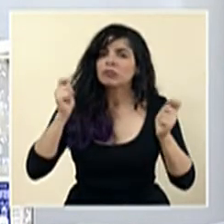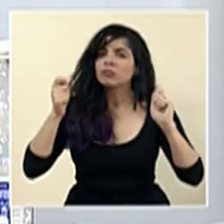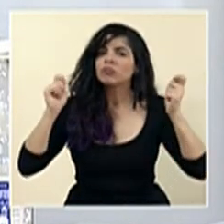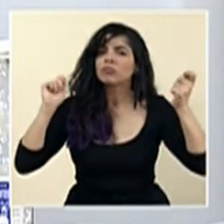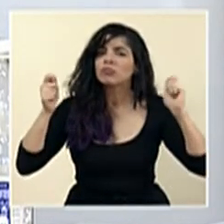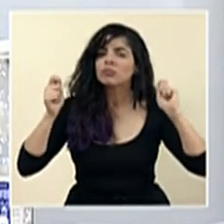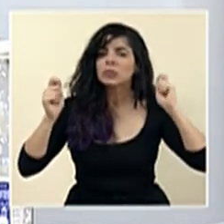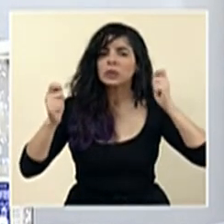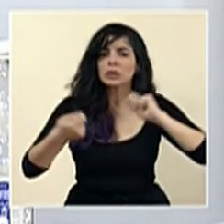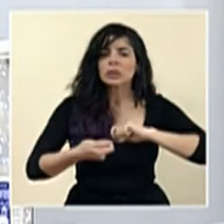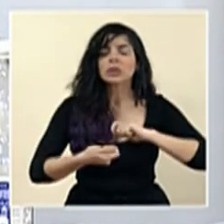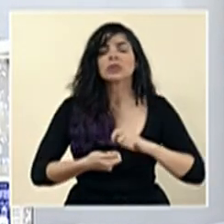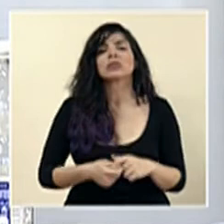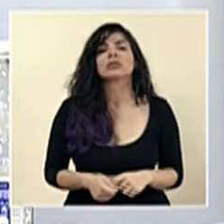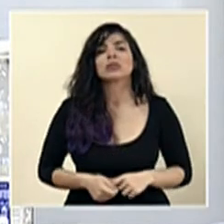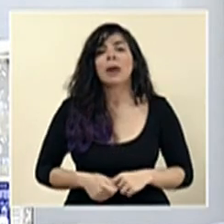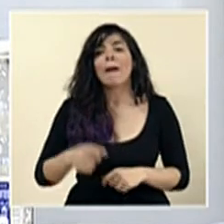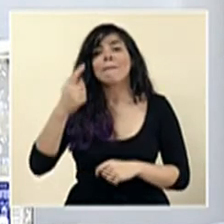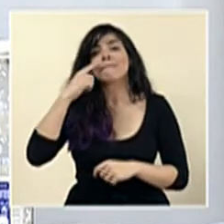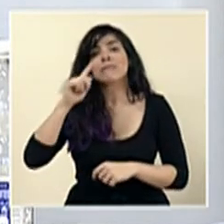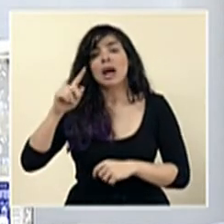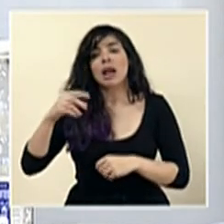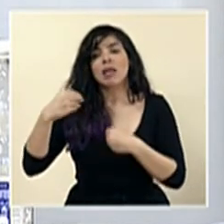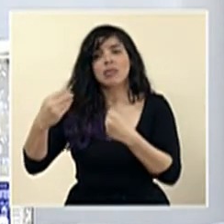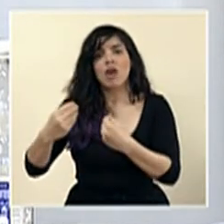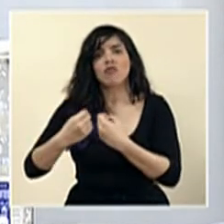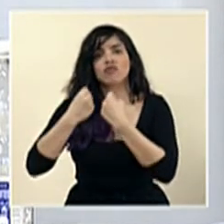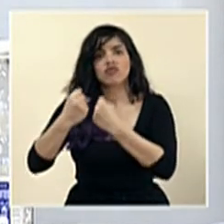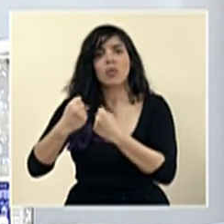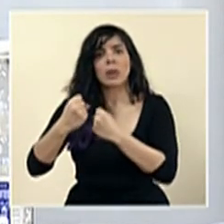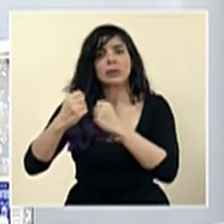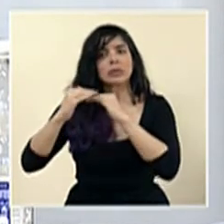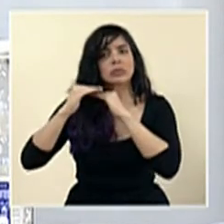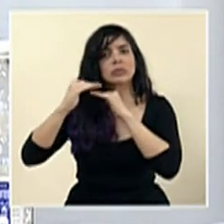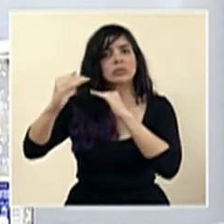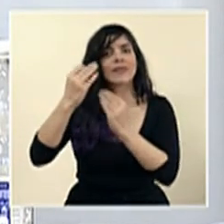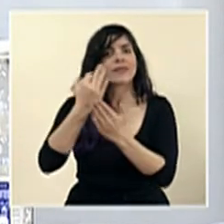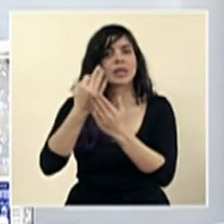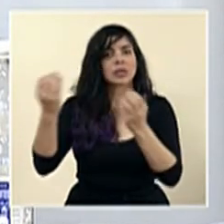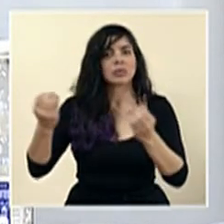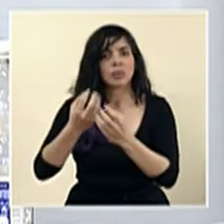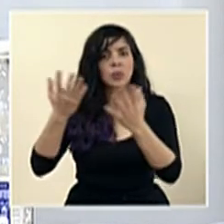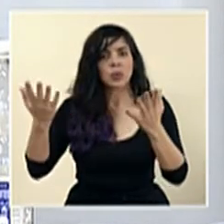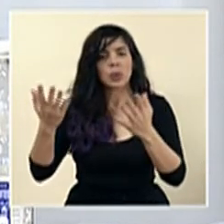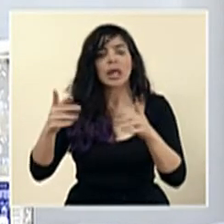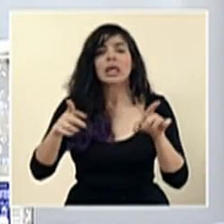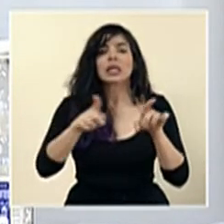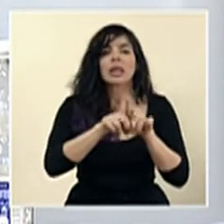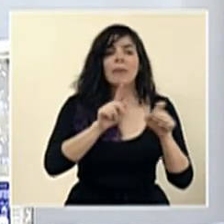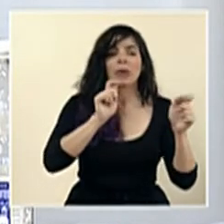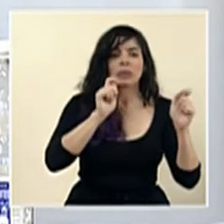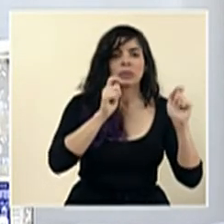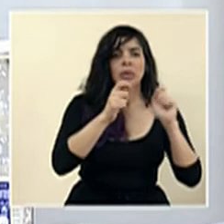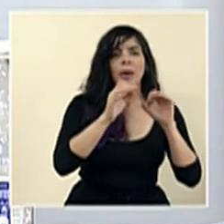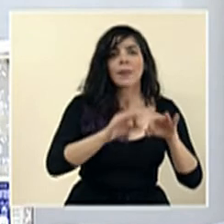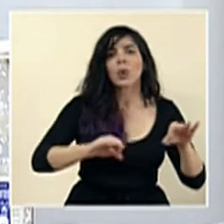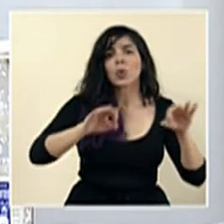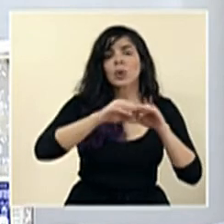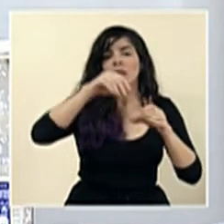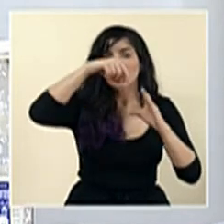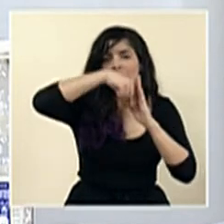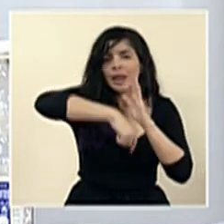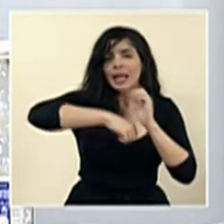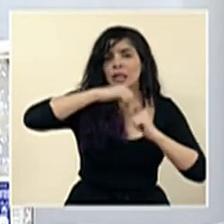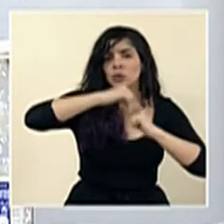reformas tanto para consolidar la sostenibilidad de las finanzas públicas y reformas importantes